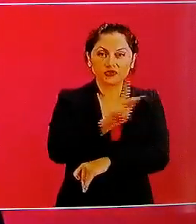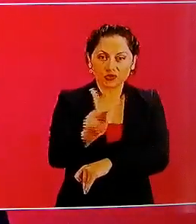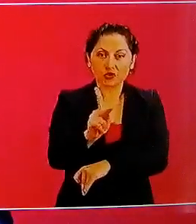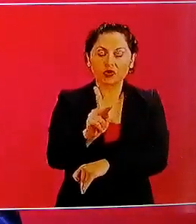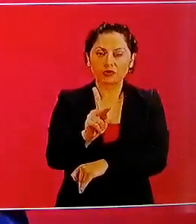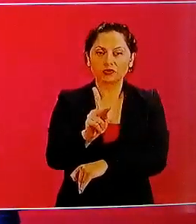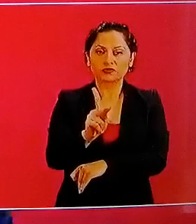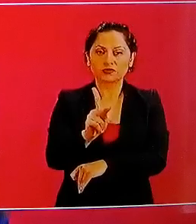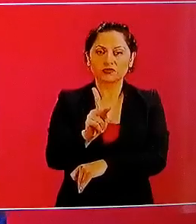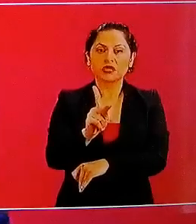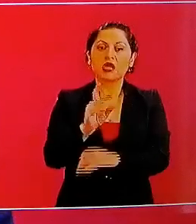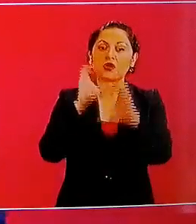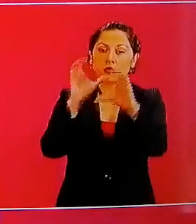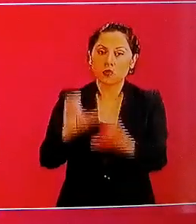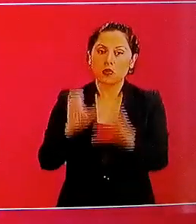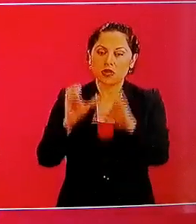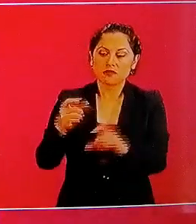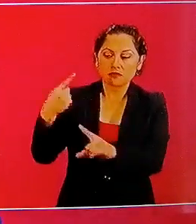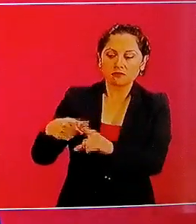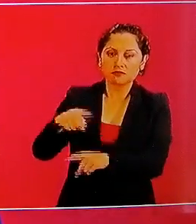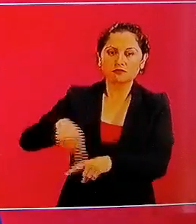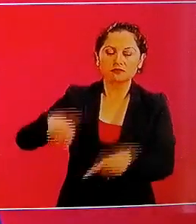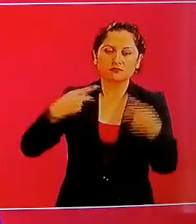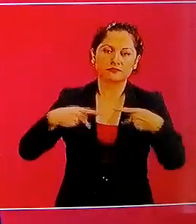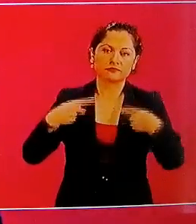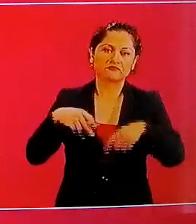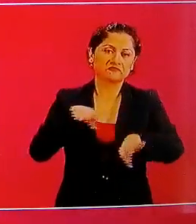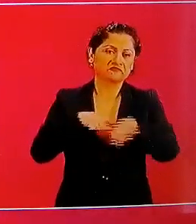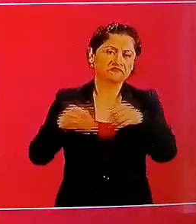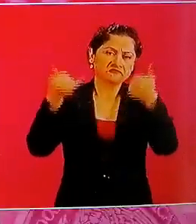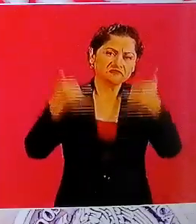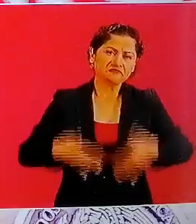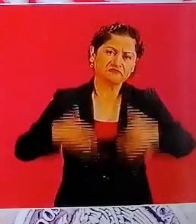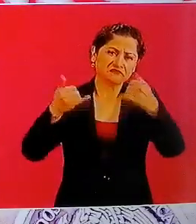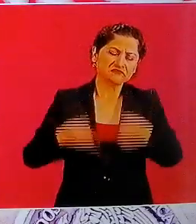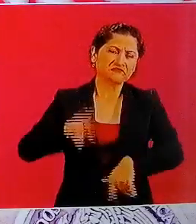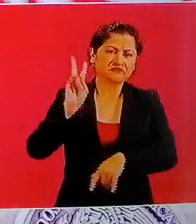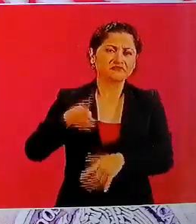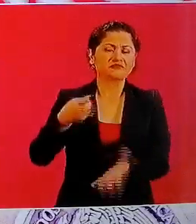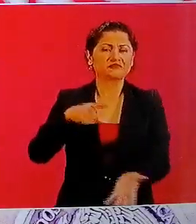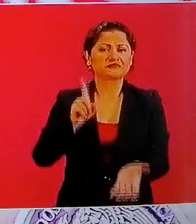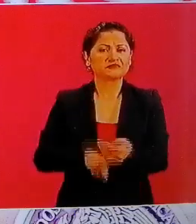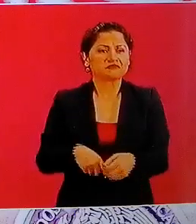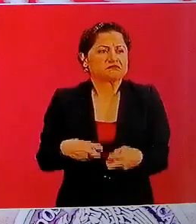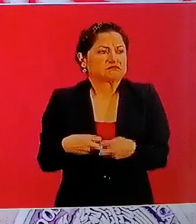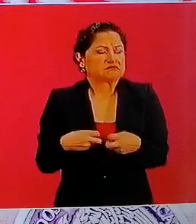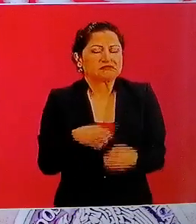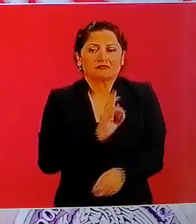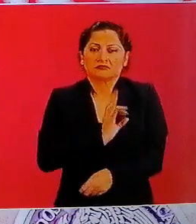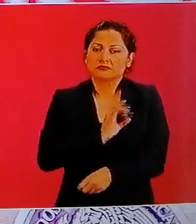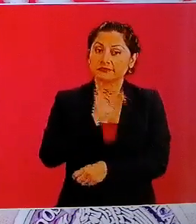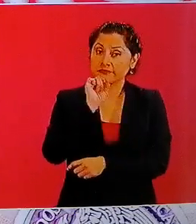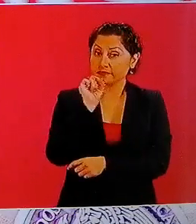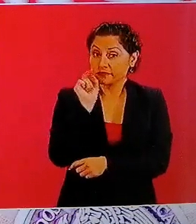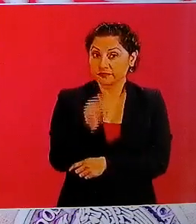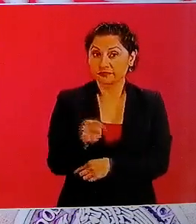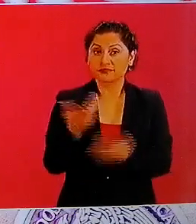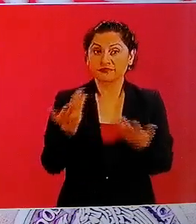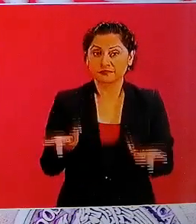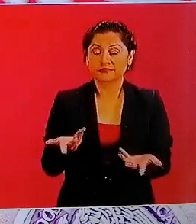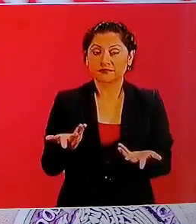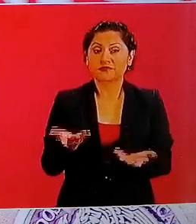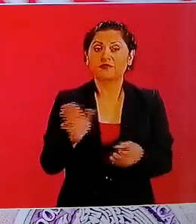insisto, jornadas largas, extenuantes, con mucha tensión, con mucha presión, pues con mucho miedo también,